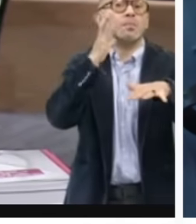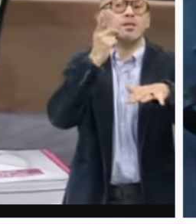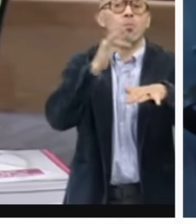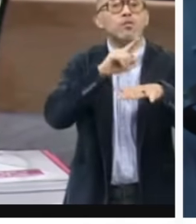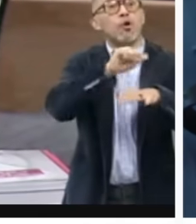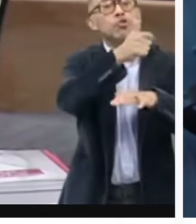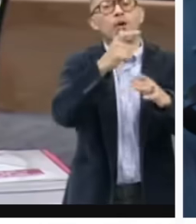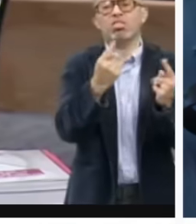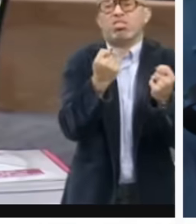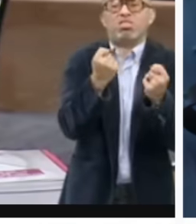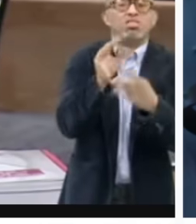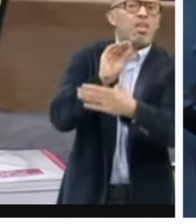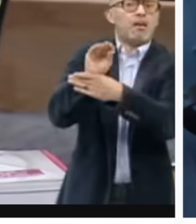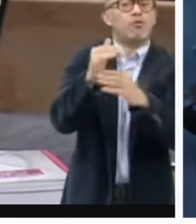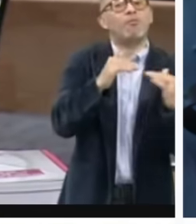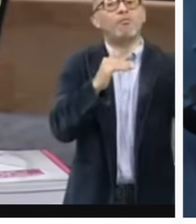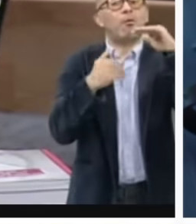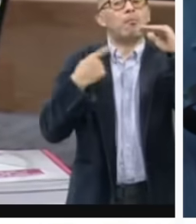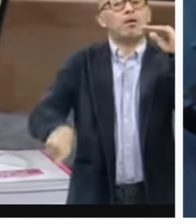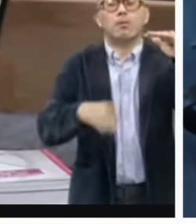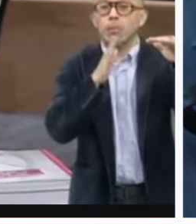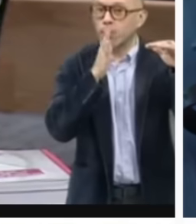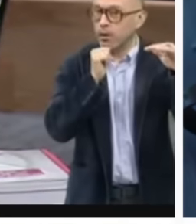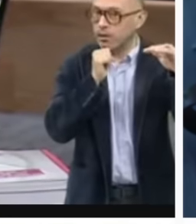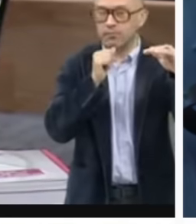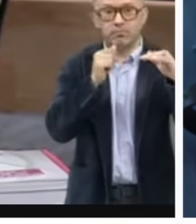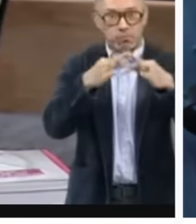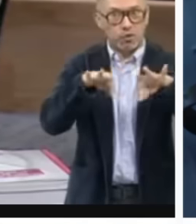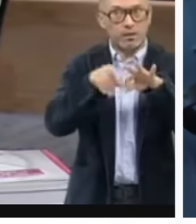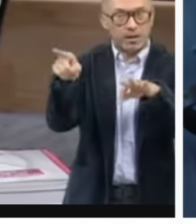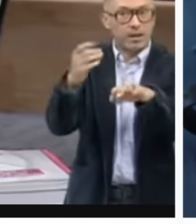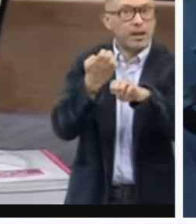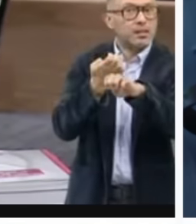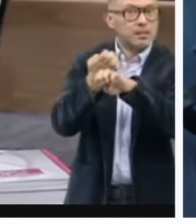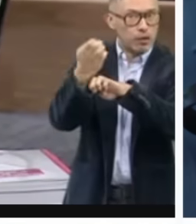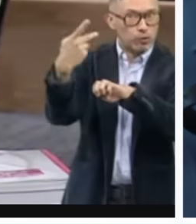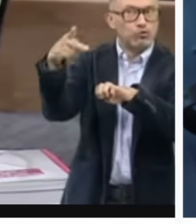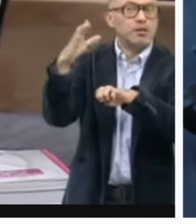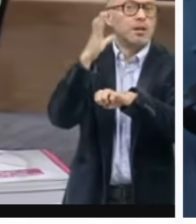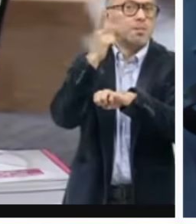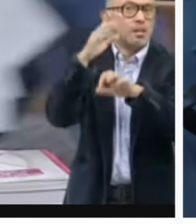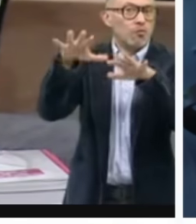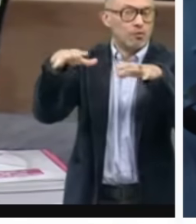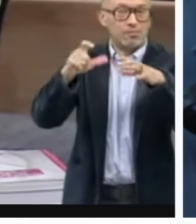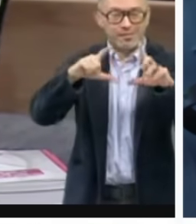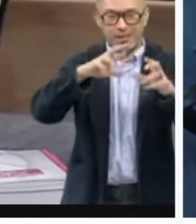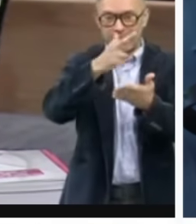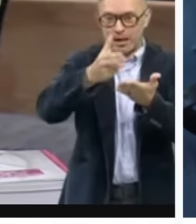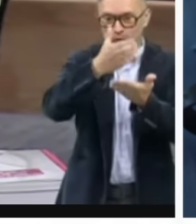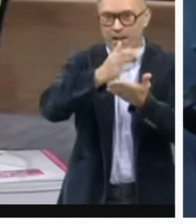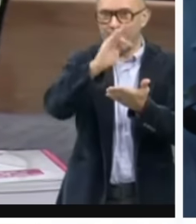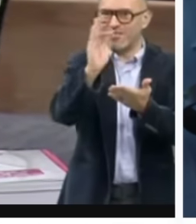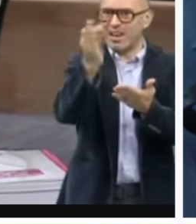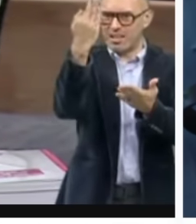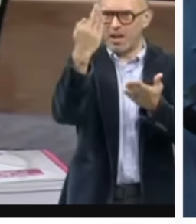que tener muy en cuenta la legislación electoral local, porque pues finalmente somos una república federativa donde cada uno de